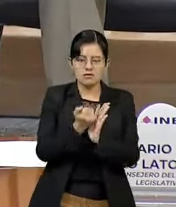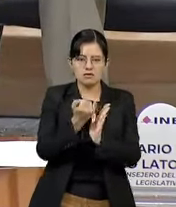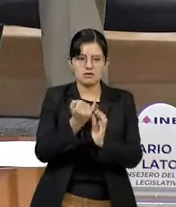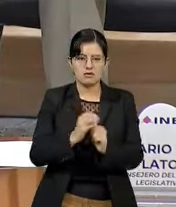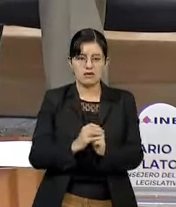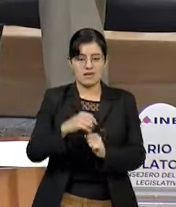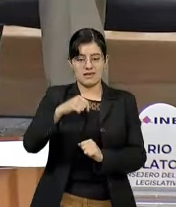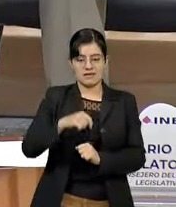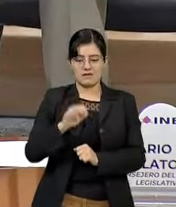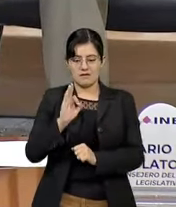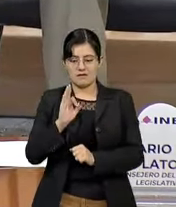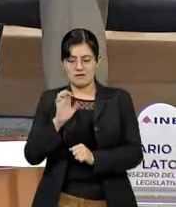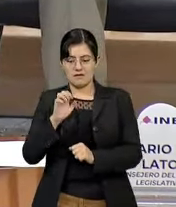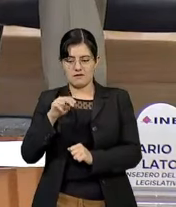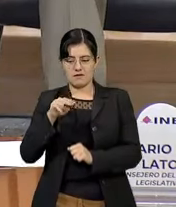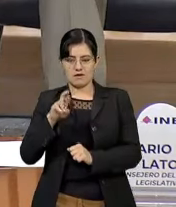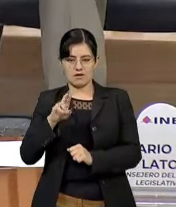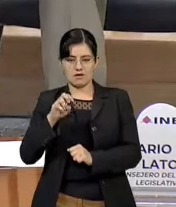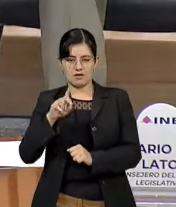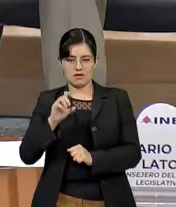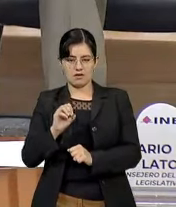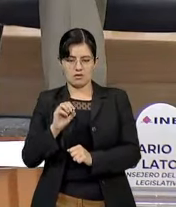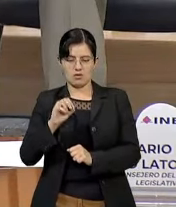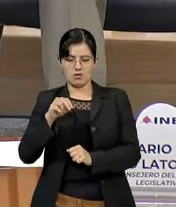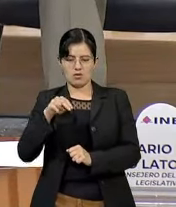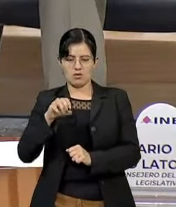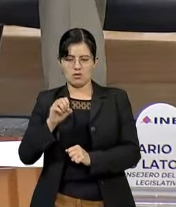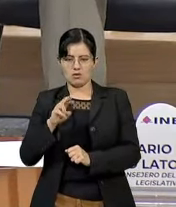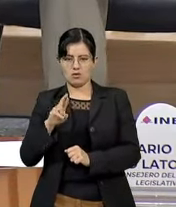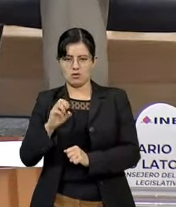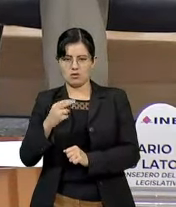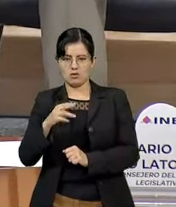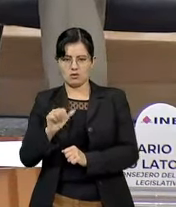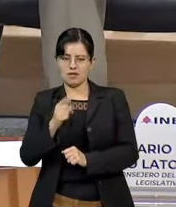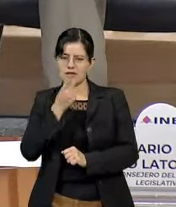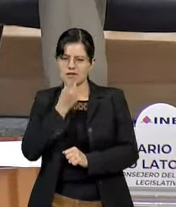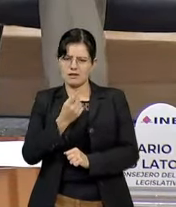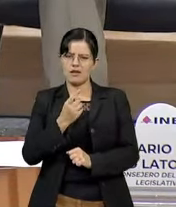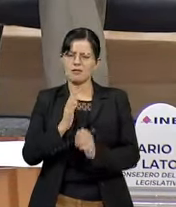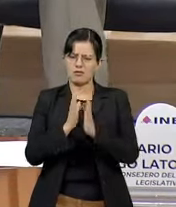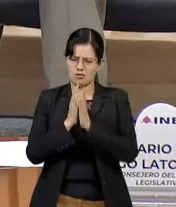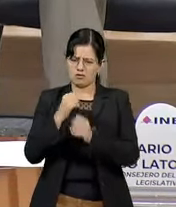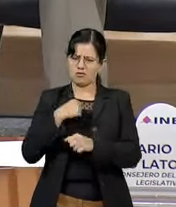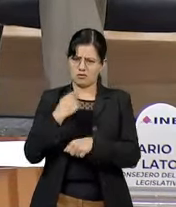fernandoo pedía que lo mencionara por favores él también era